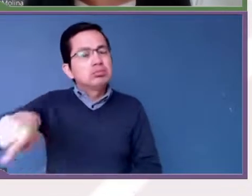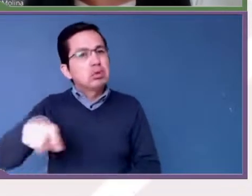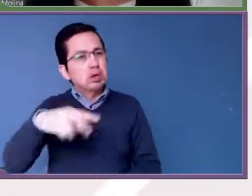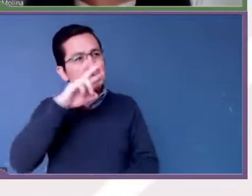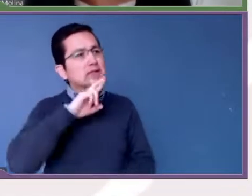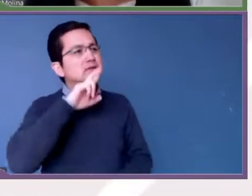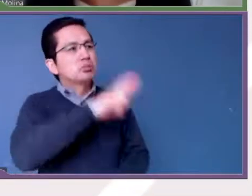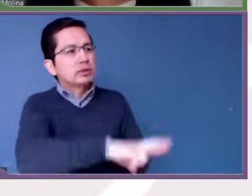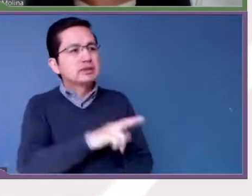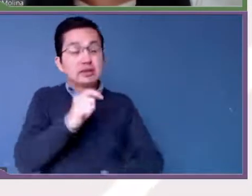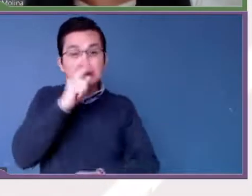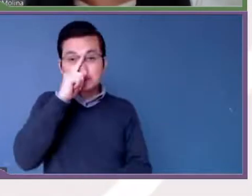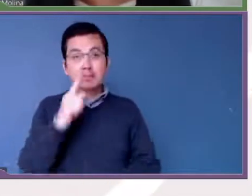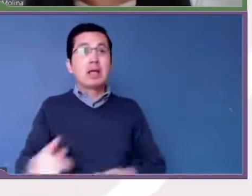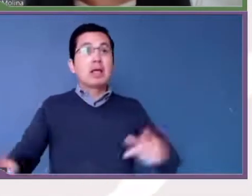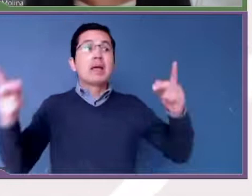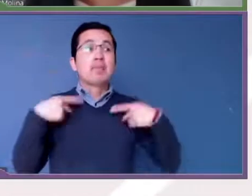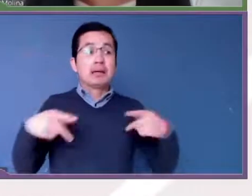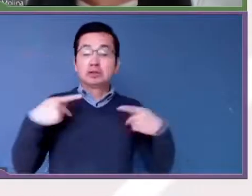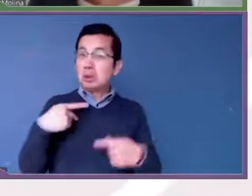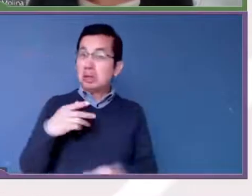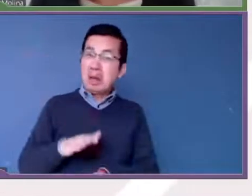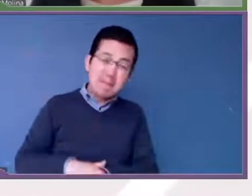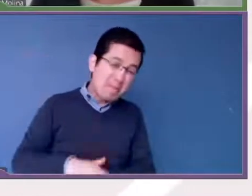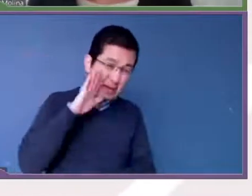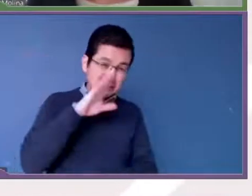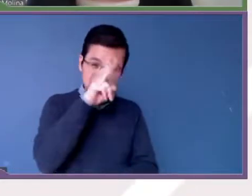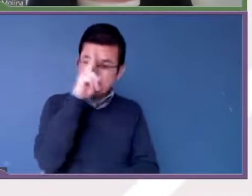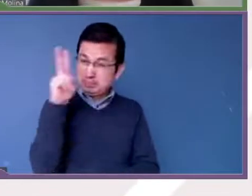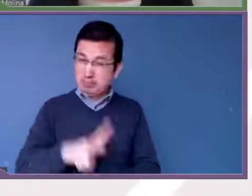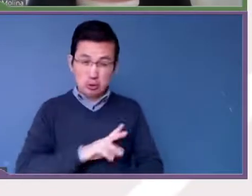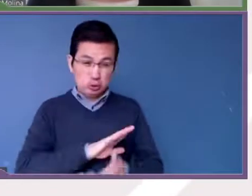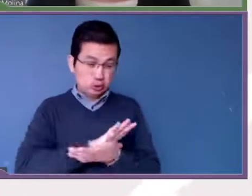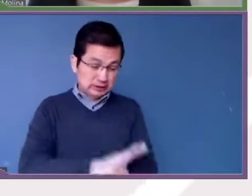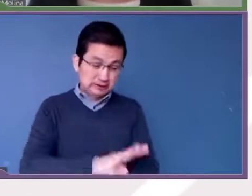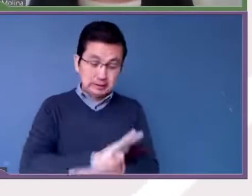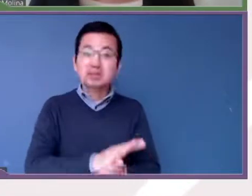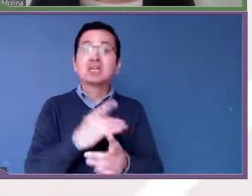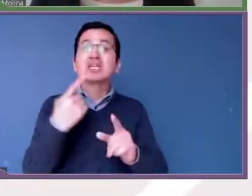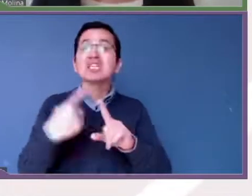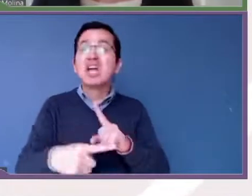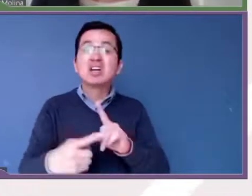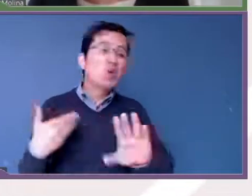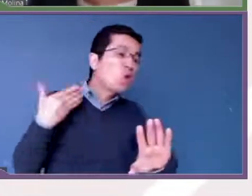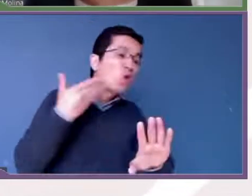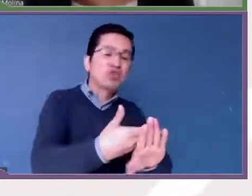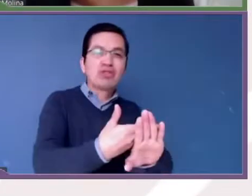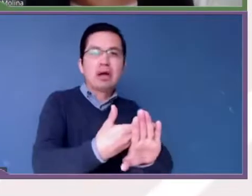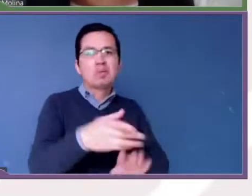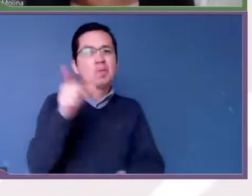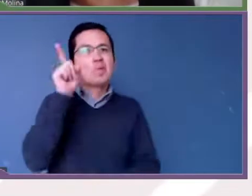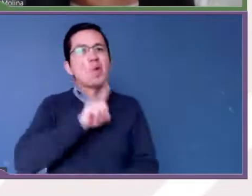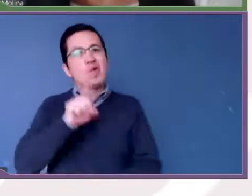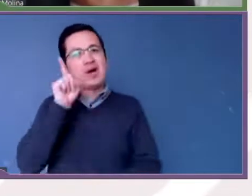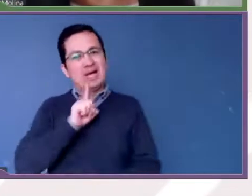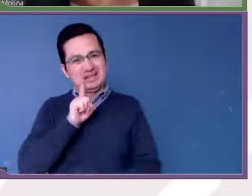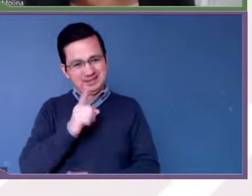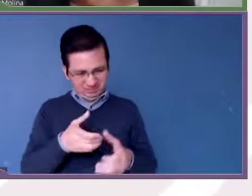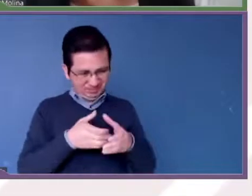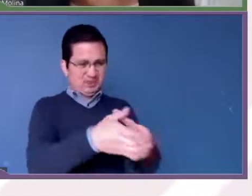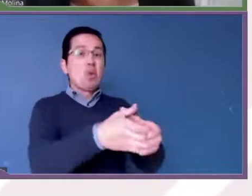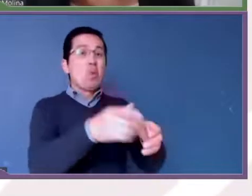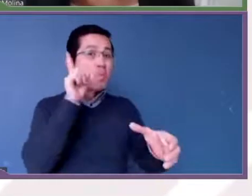más discriminadas o que más en situación de vulnerabilidad se encuentran son las mujeres pertenecientes a alguna comunidad